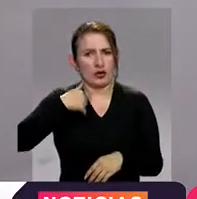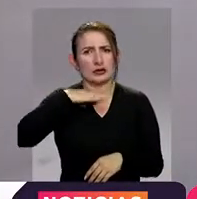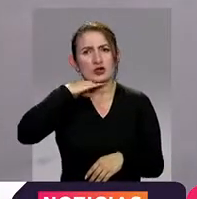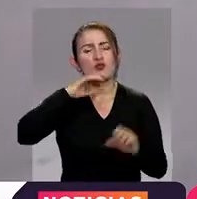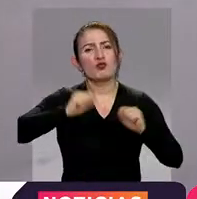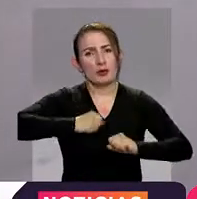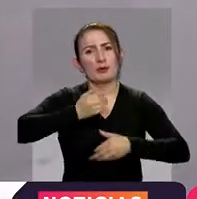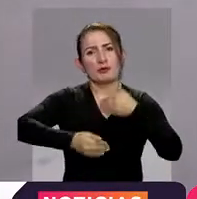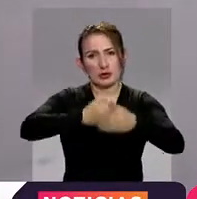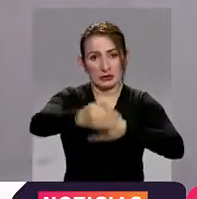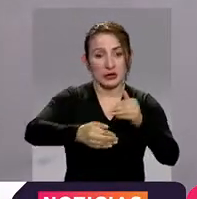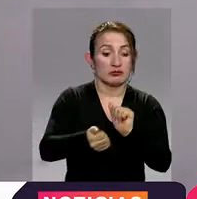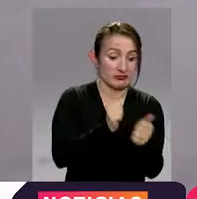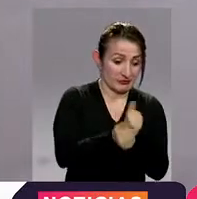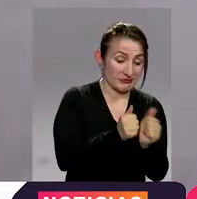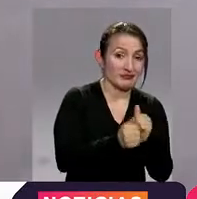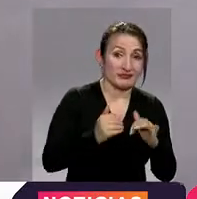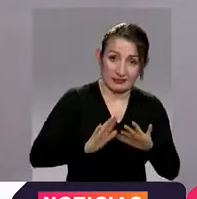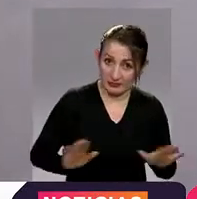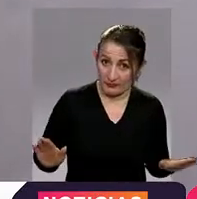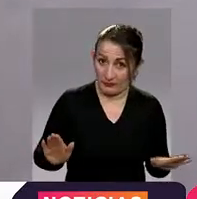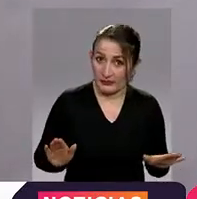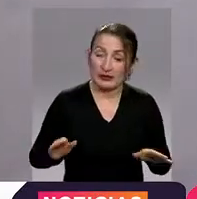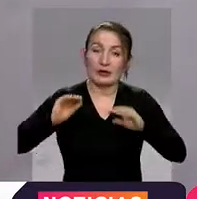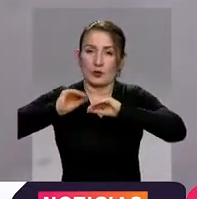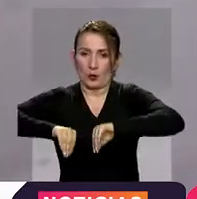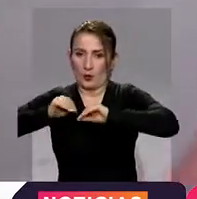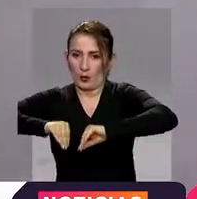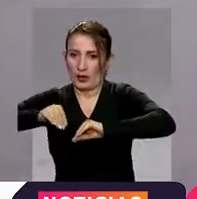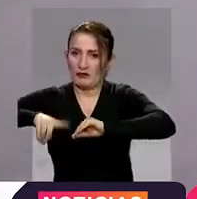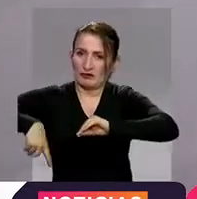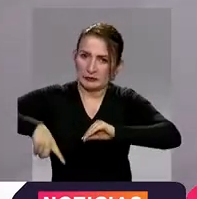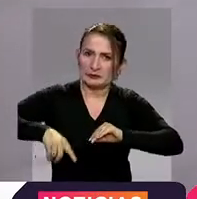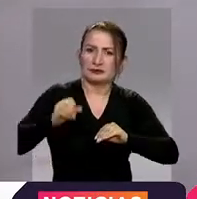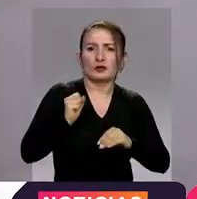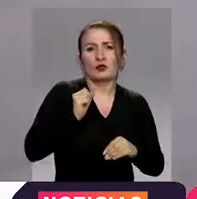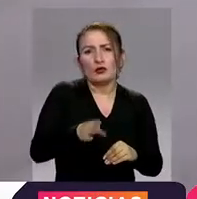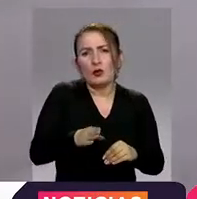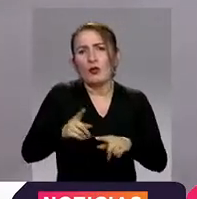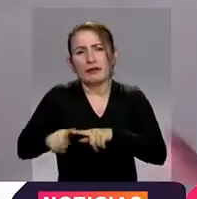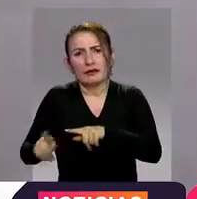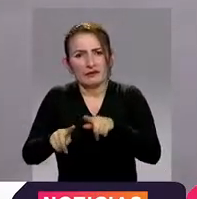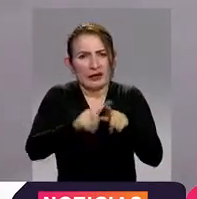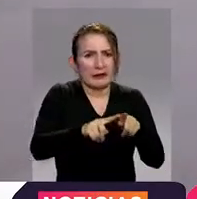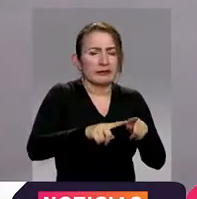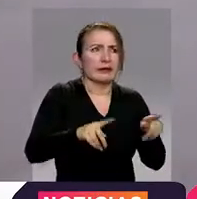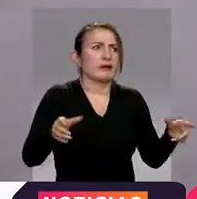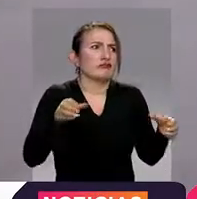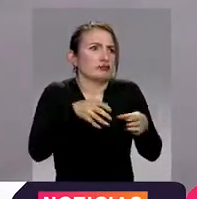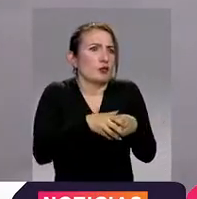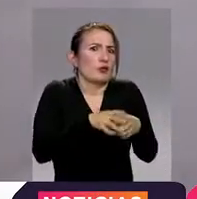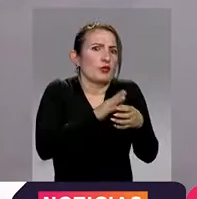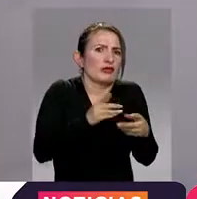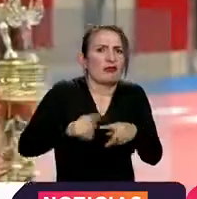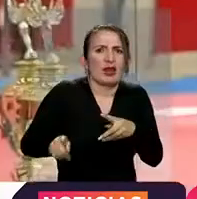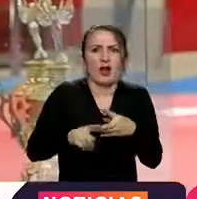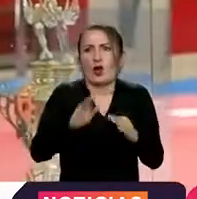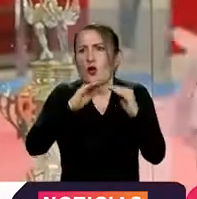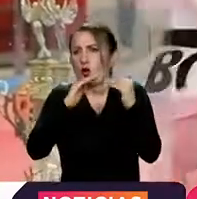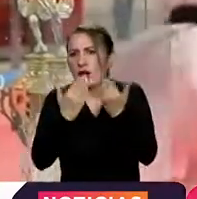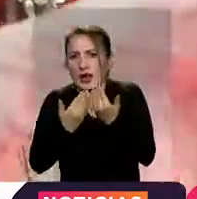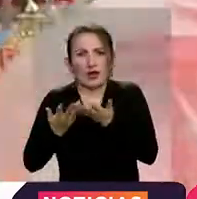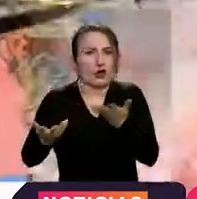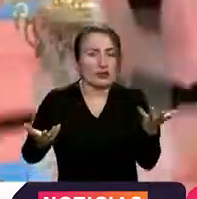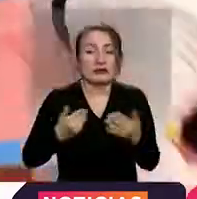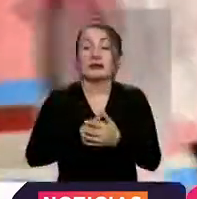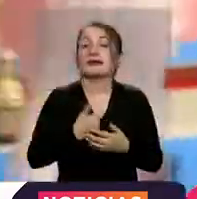en un proceso deportivo, de escuela de formación deportiva, de clubes, que lo estén haciendo en la caja de compensación, en el colegio. Entonces